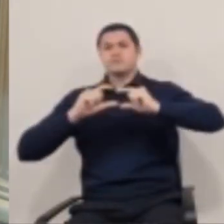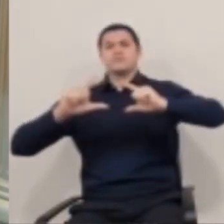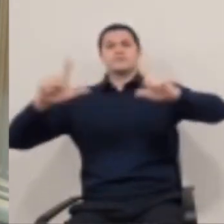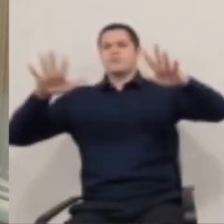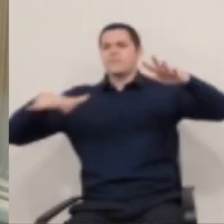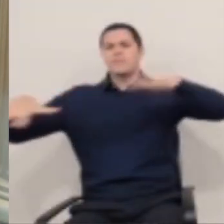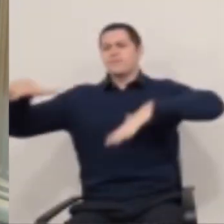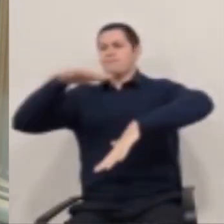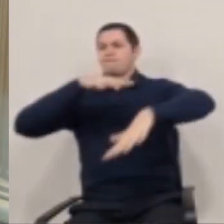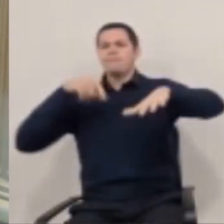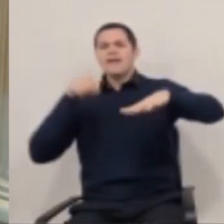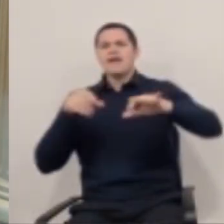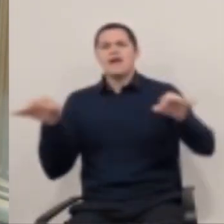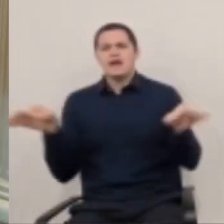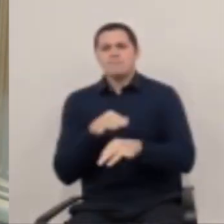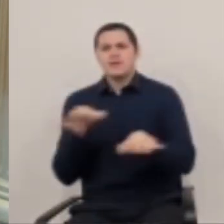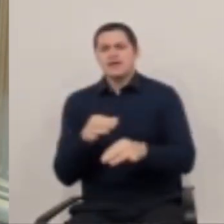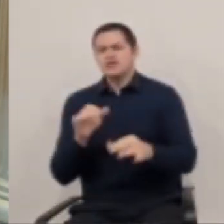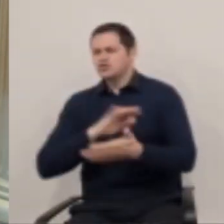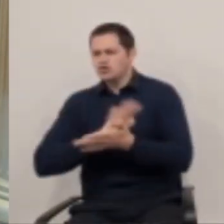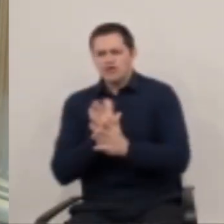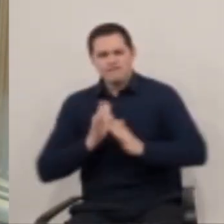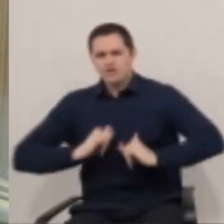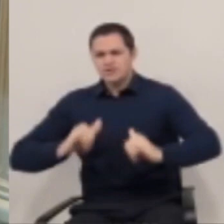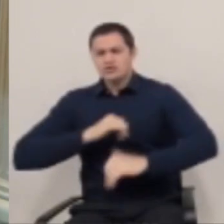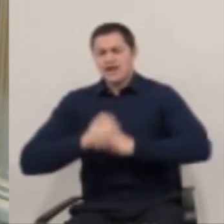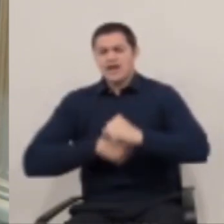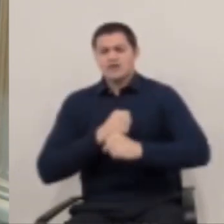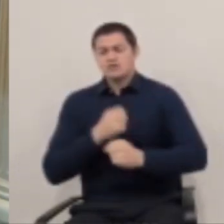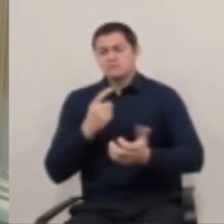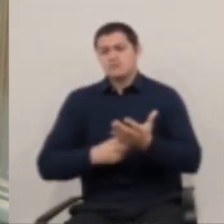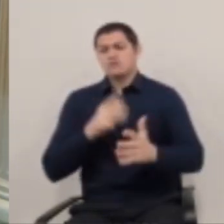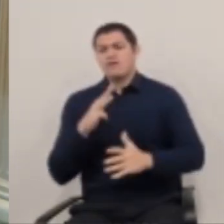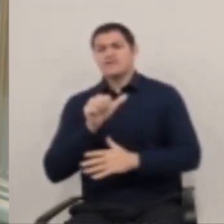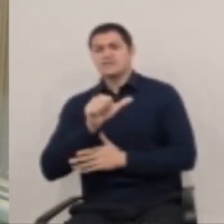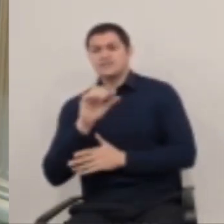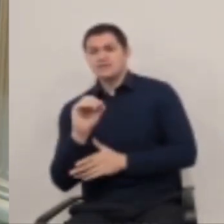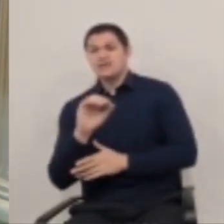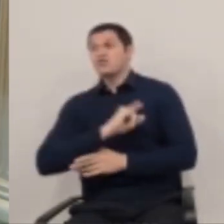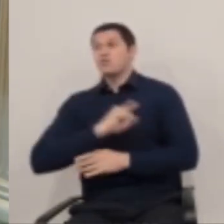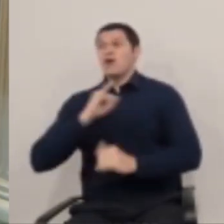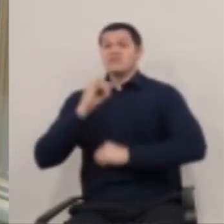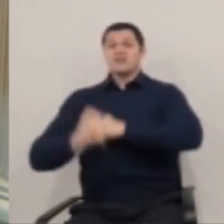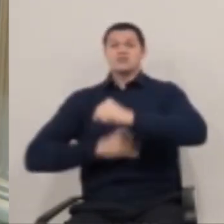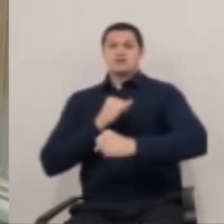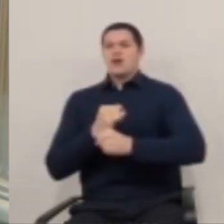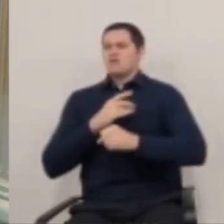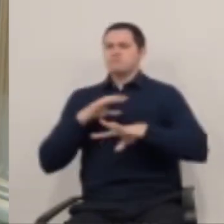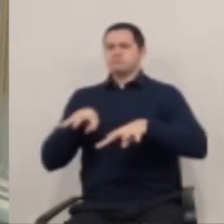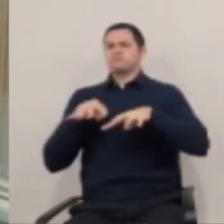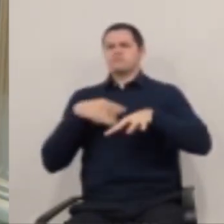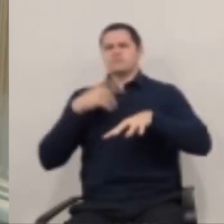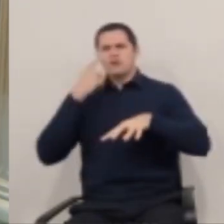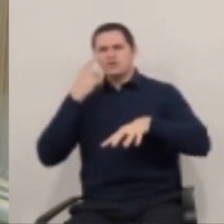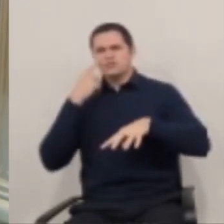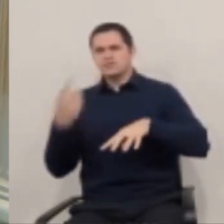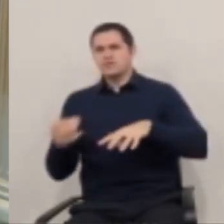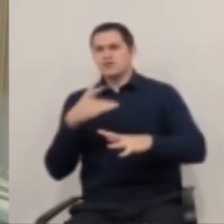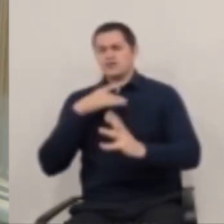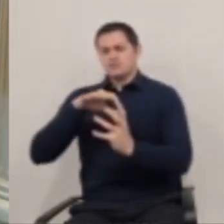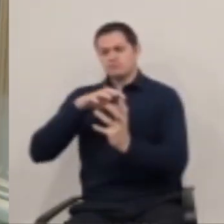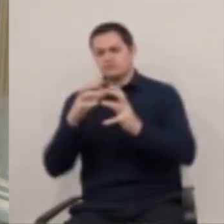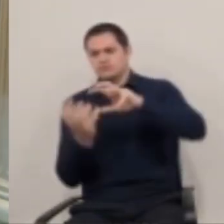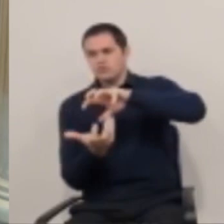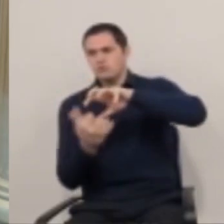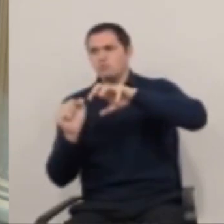asegura que las conclusiones que publicó en los años 60 y que lo hicieron internacionalmente conocido como demostrar que se puede voltear una esfera sin